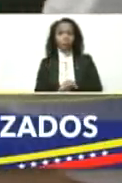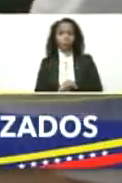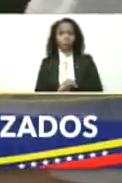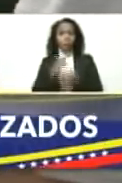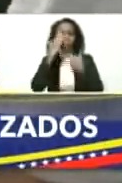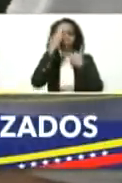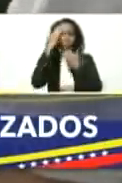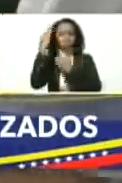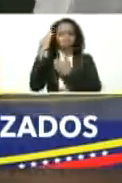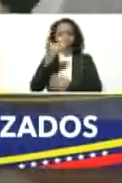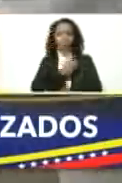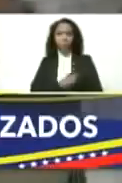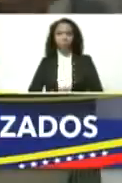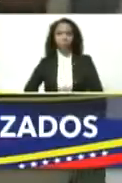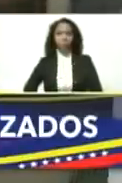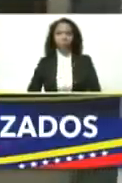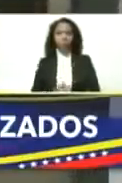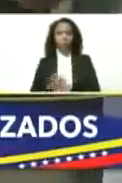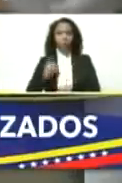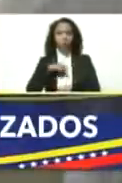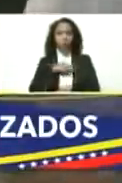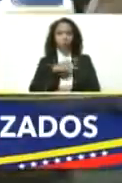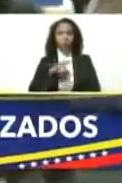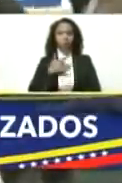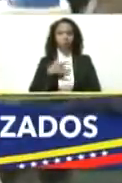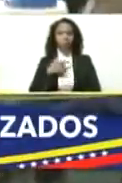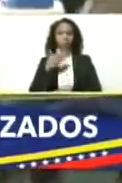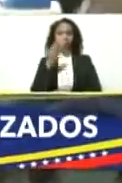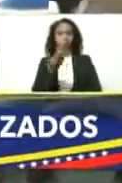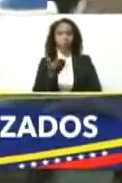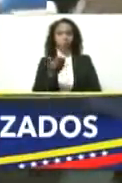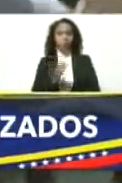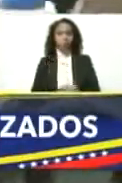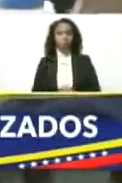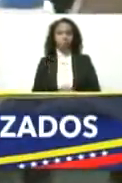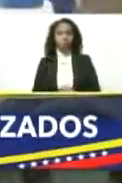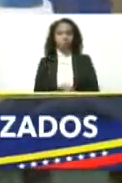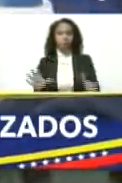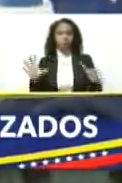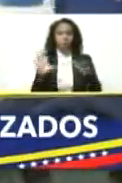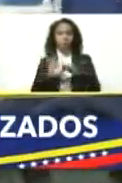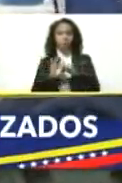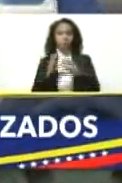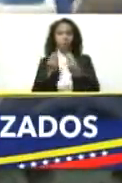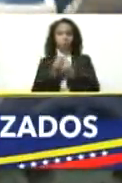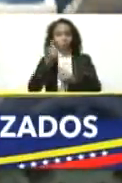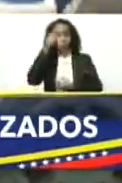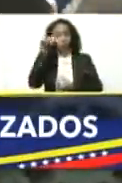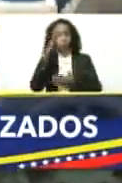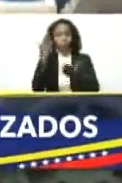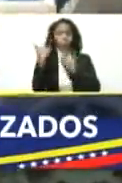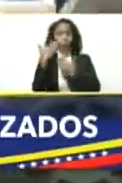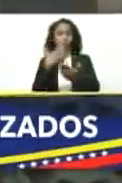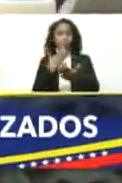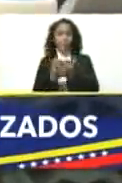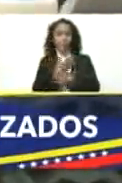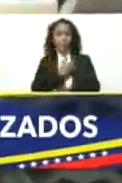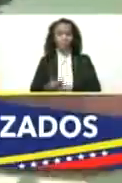saludo, presidente, nos sentimos con usted de la mano con el pueblo. Gracias,